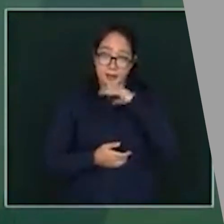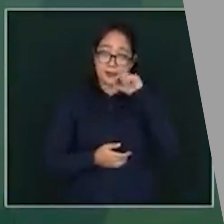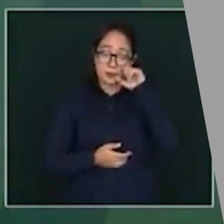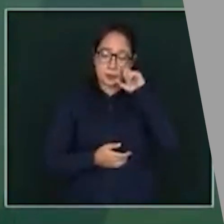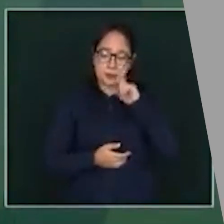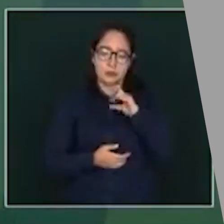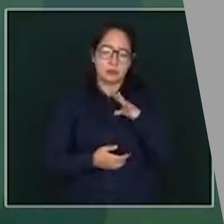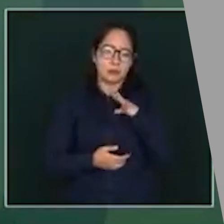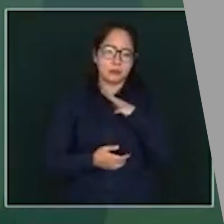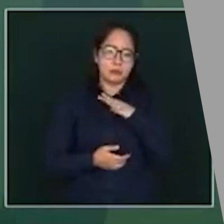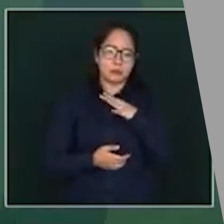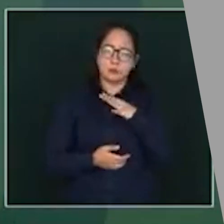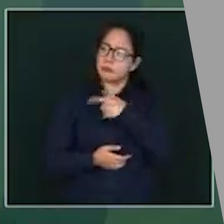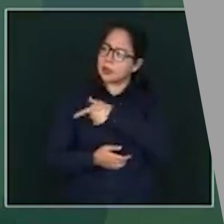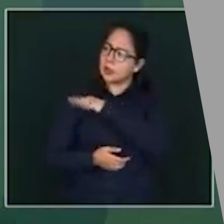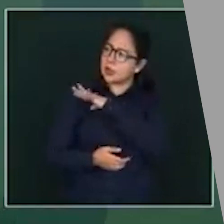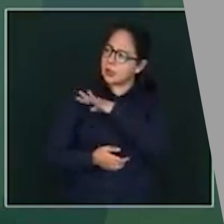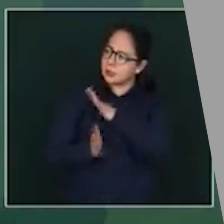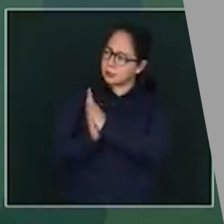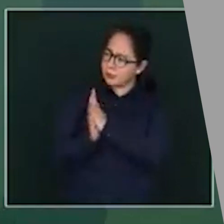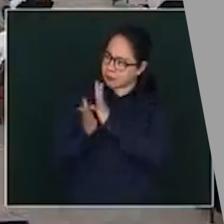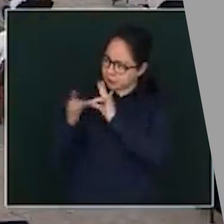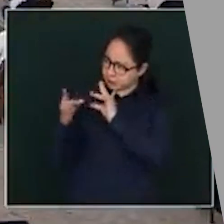comentaba el general, ¿por qué no lo informa?